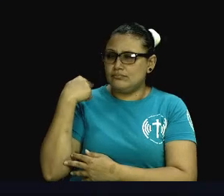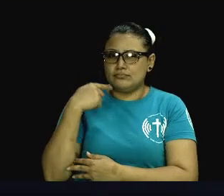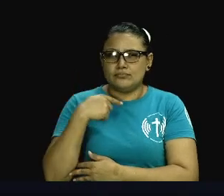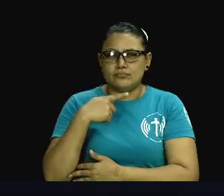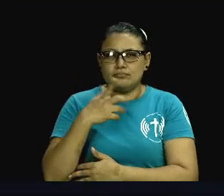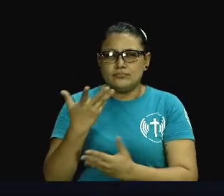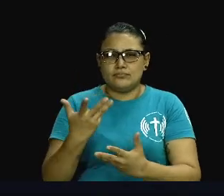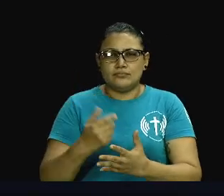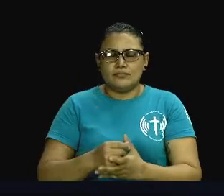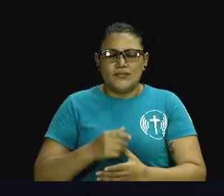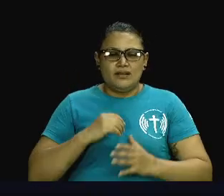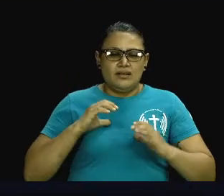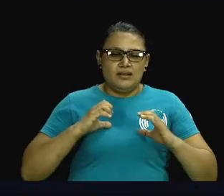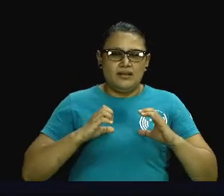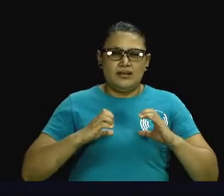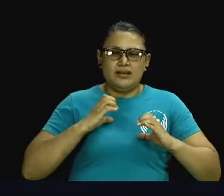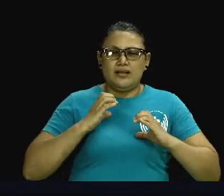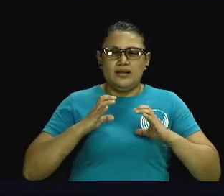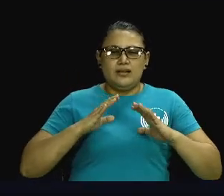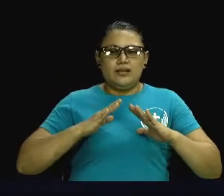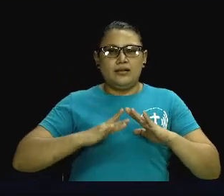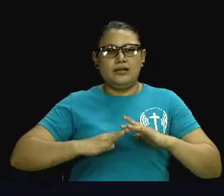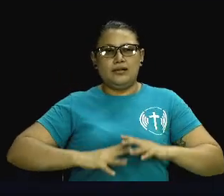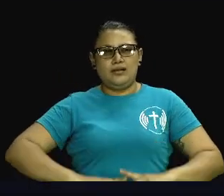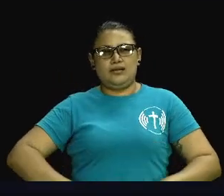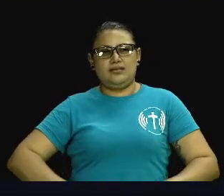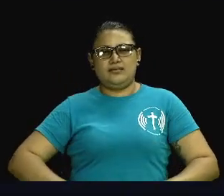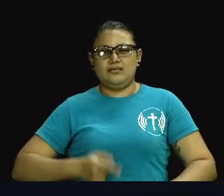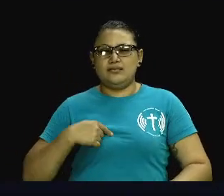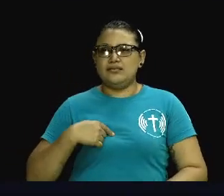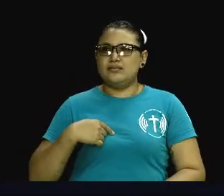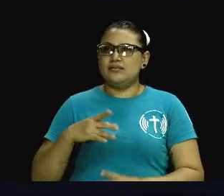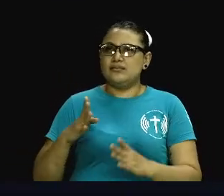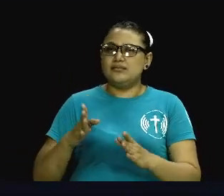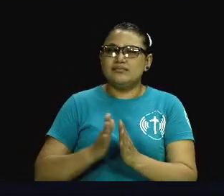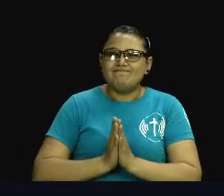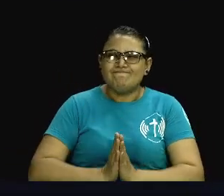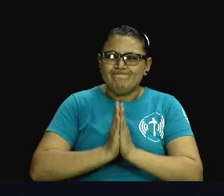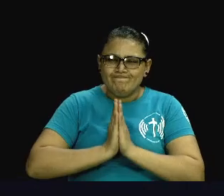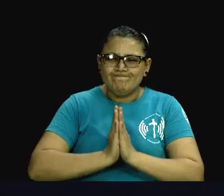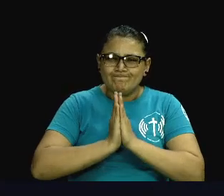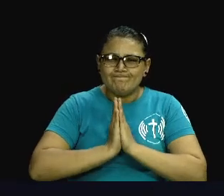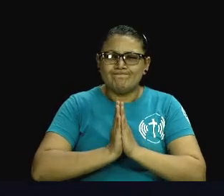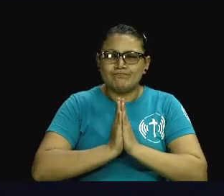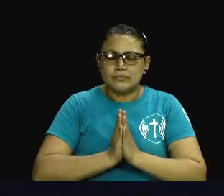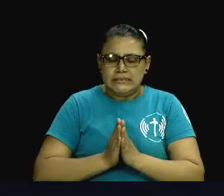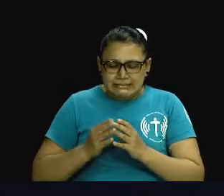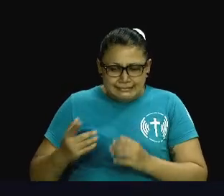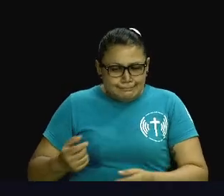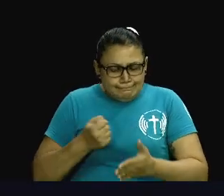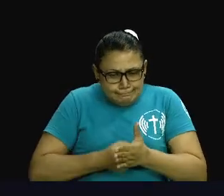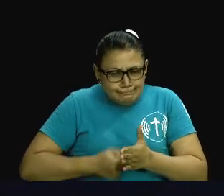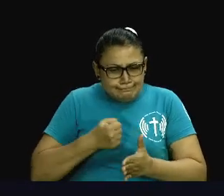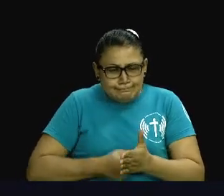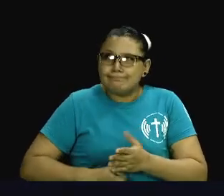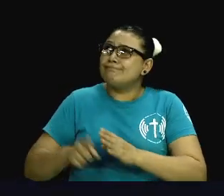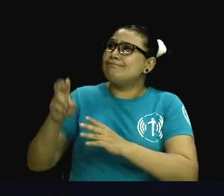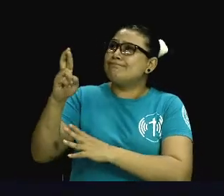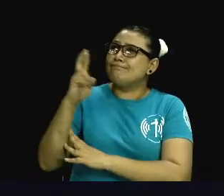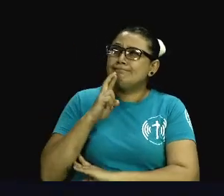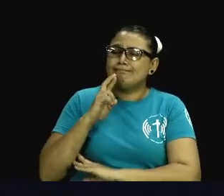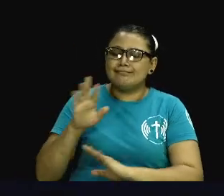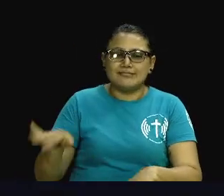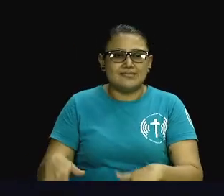estoy desanimado porque yo adorador adorado y no contesta he tratado he tratado de tratado y no contesta